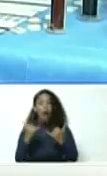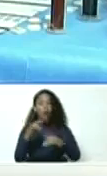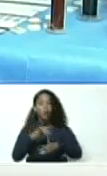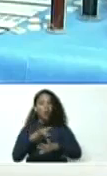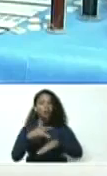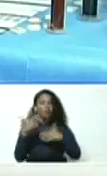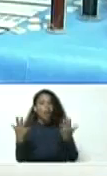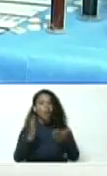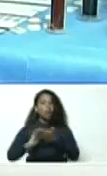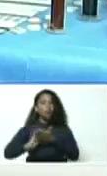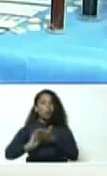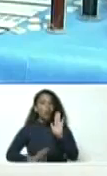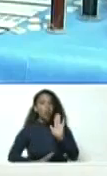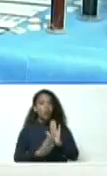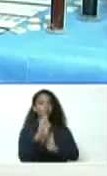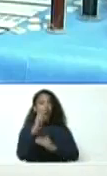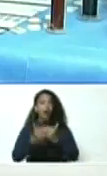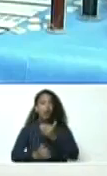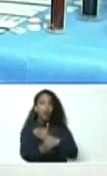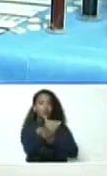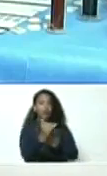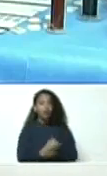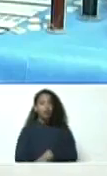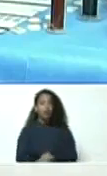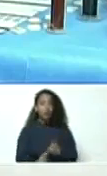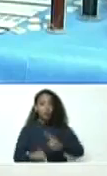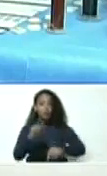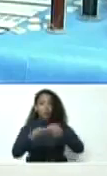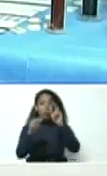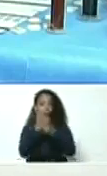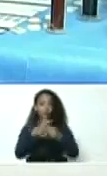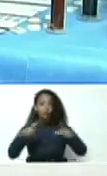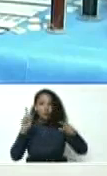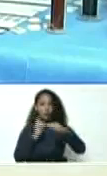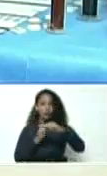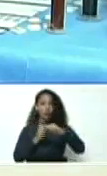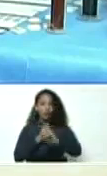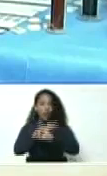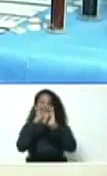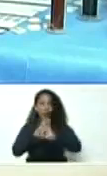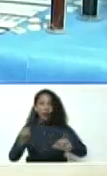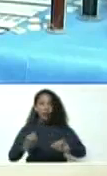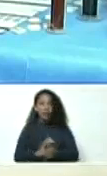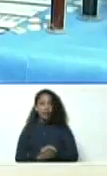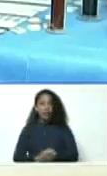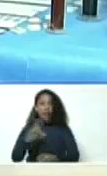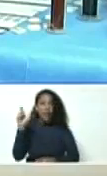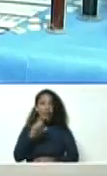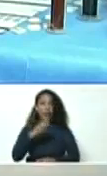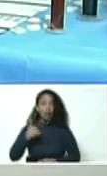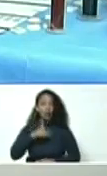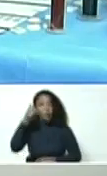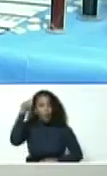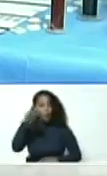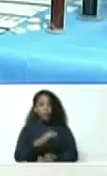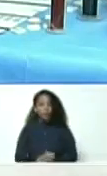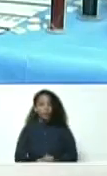es recuperación, avance, construir la prosperidad y la felicidad que se merece nuestro pueblo.